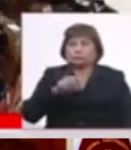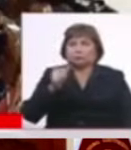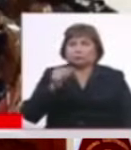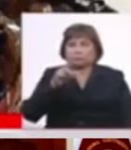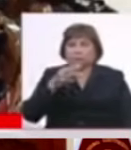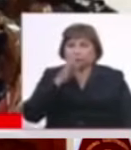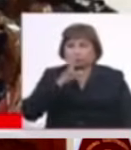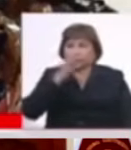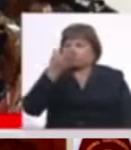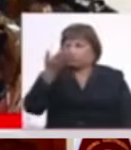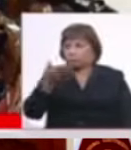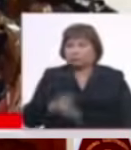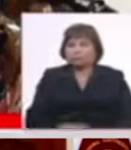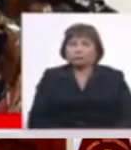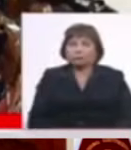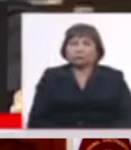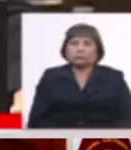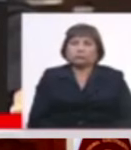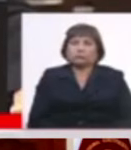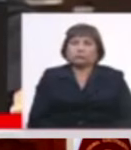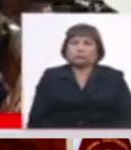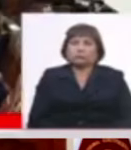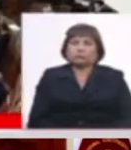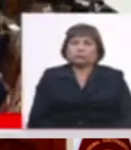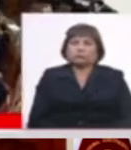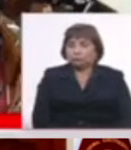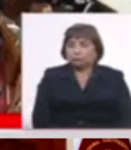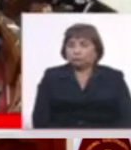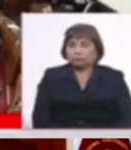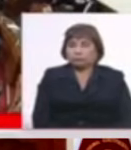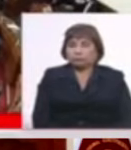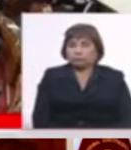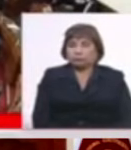balcaza congresista balcaza tiene la